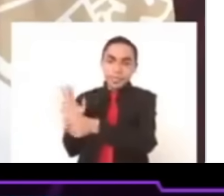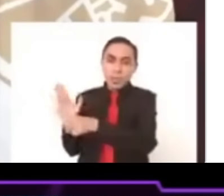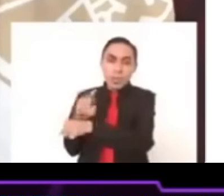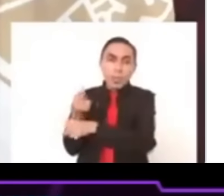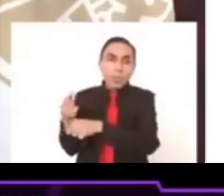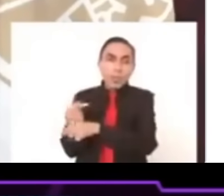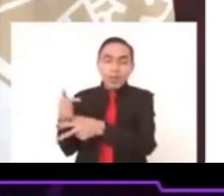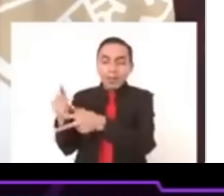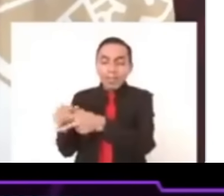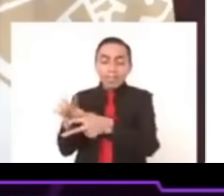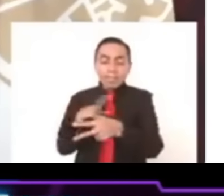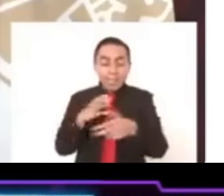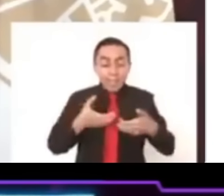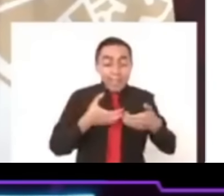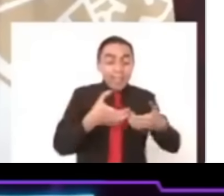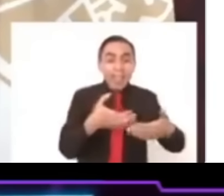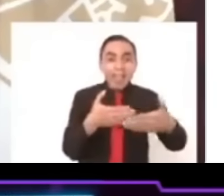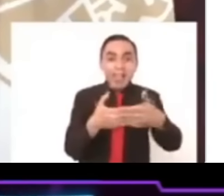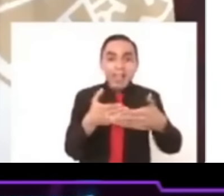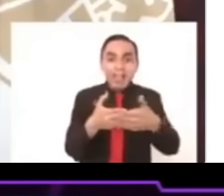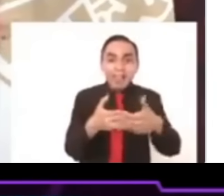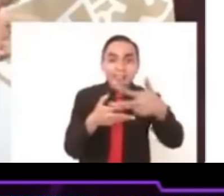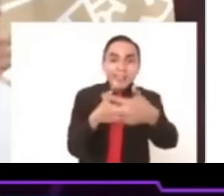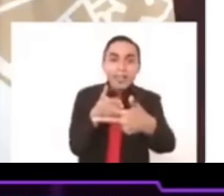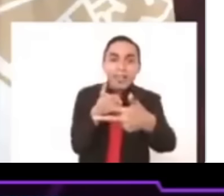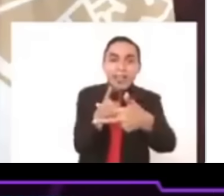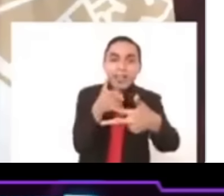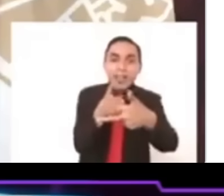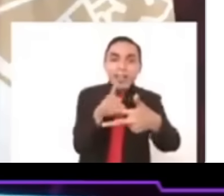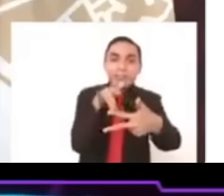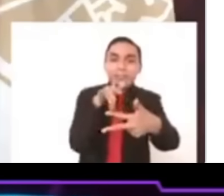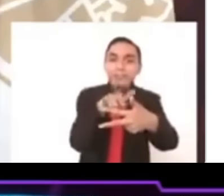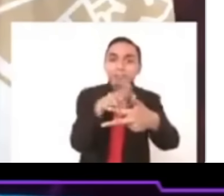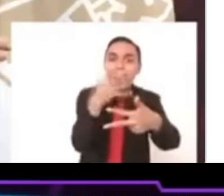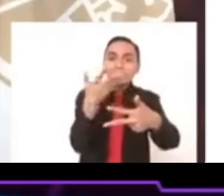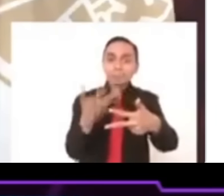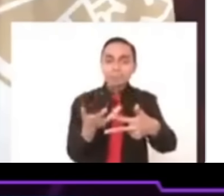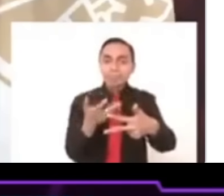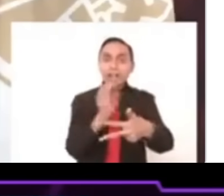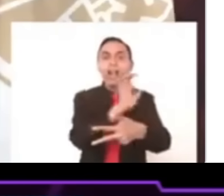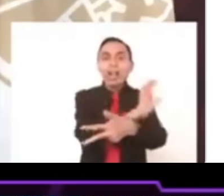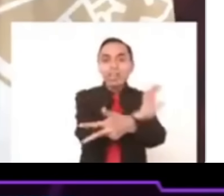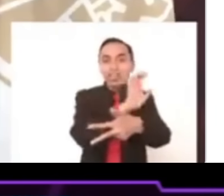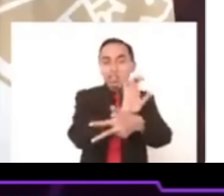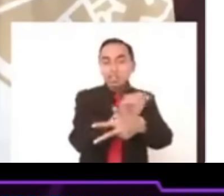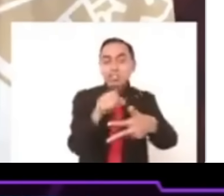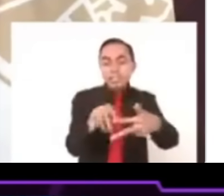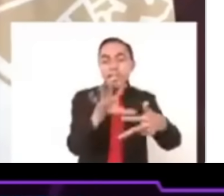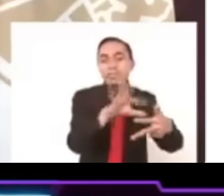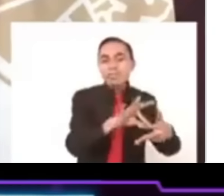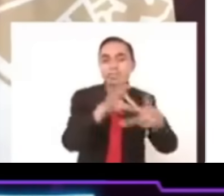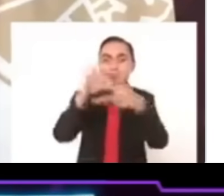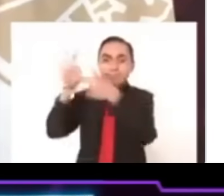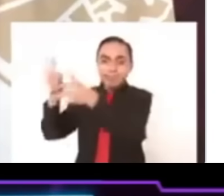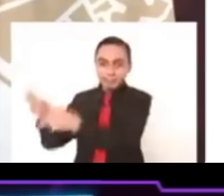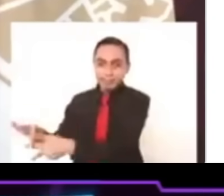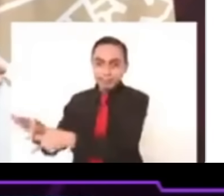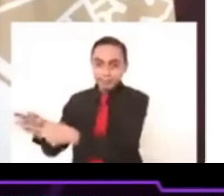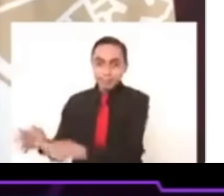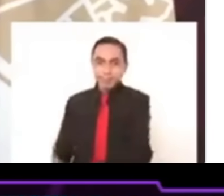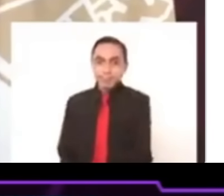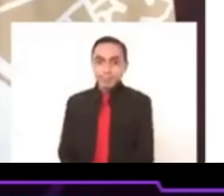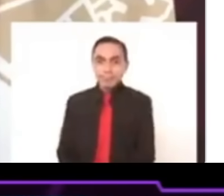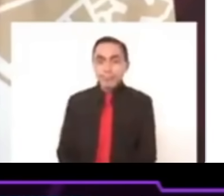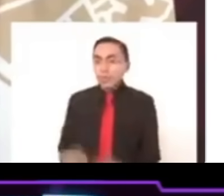de la circulación de ciertas vialidades, al parecer primarias, y por otro lado,